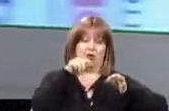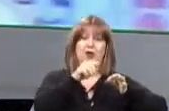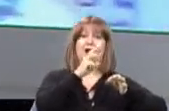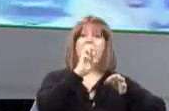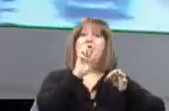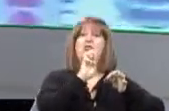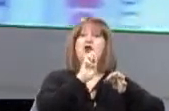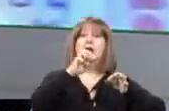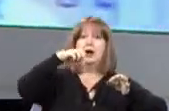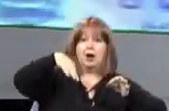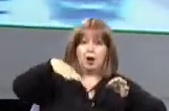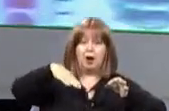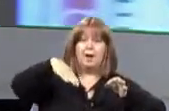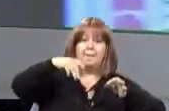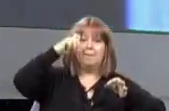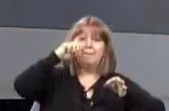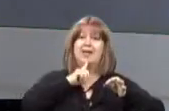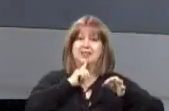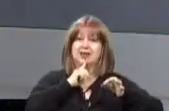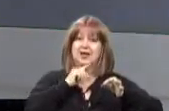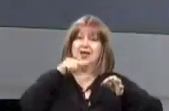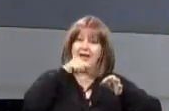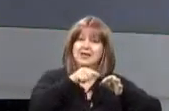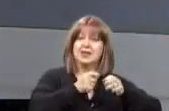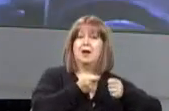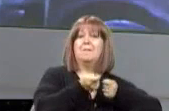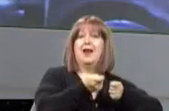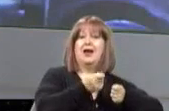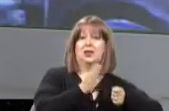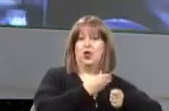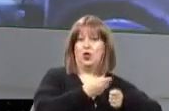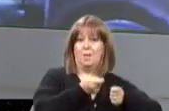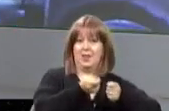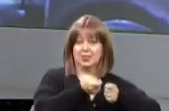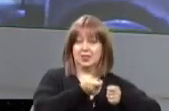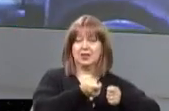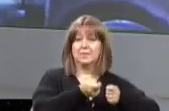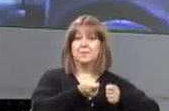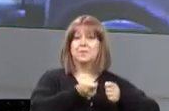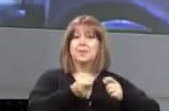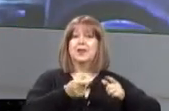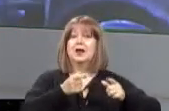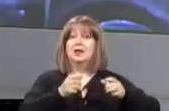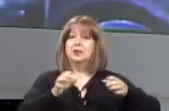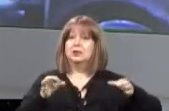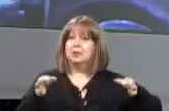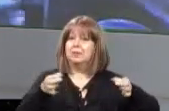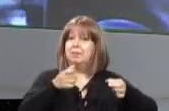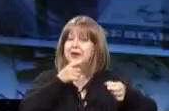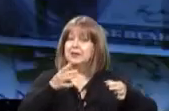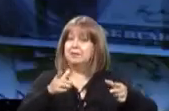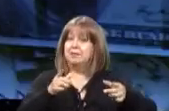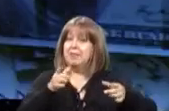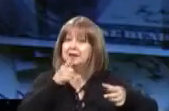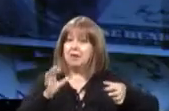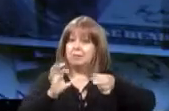cotización podemos saber si va a subir o va a bajar. Claro, correcto. A ver, en general tienden a converger, ¿no?, a llegar al mismo valor. Sí. Pero